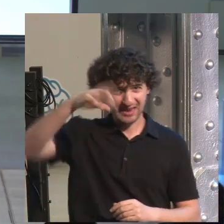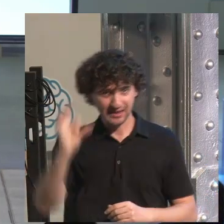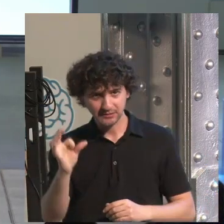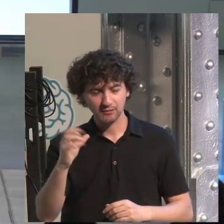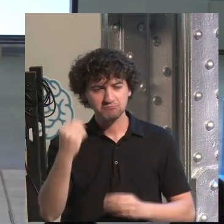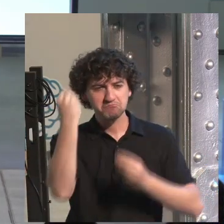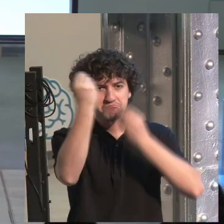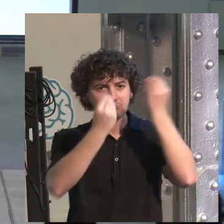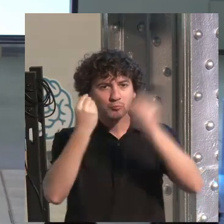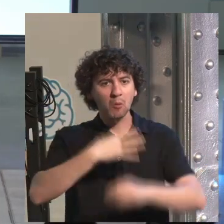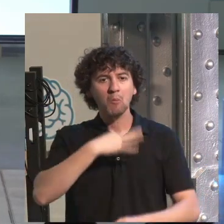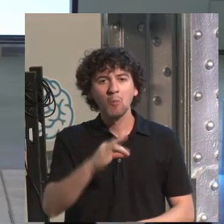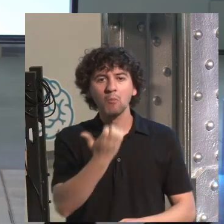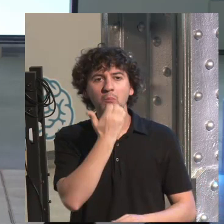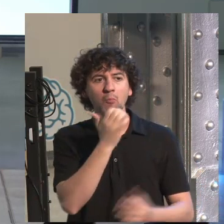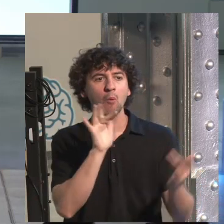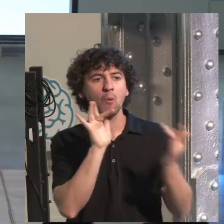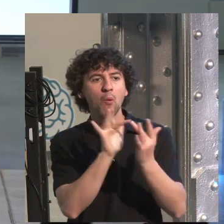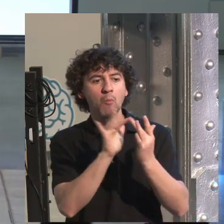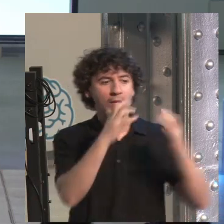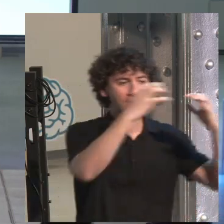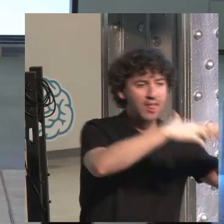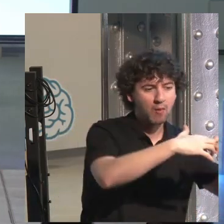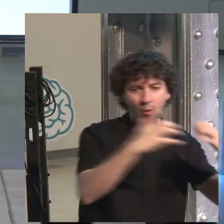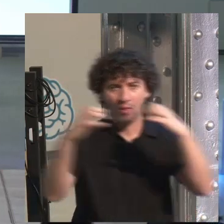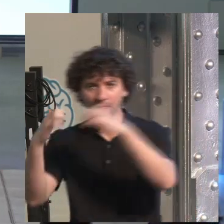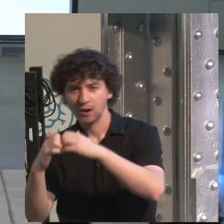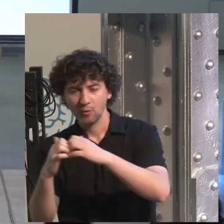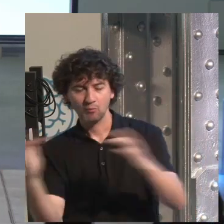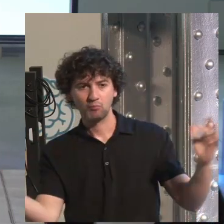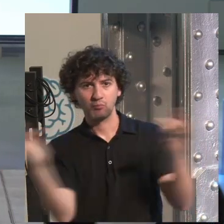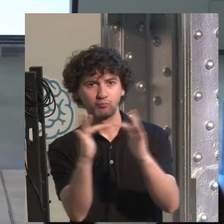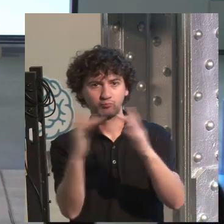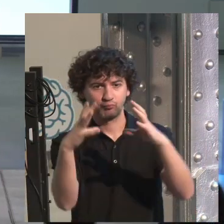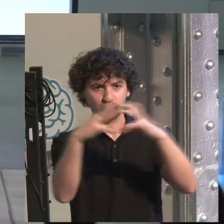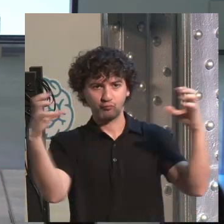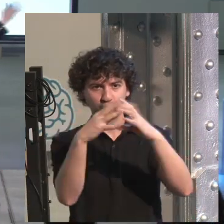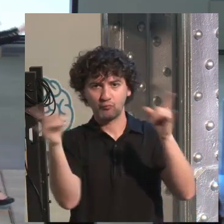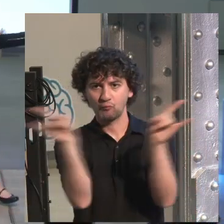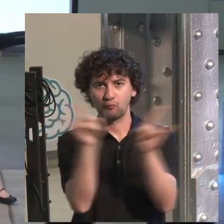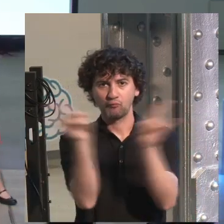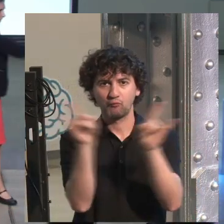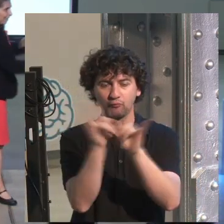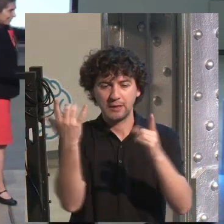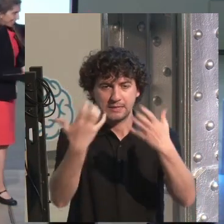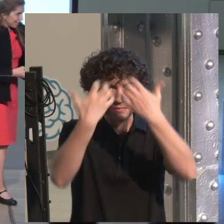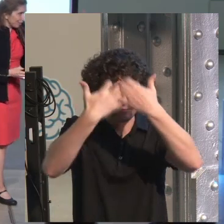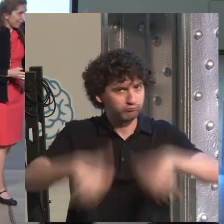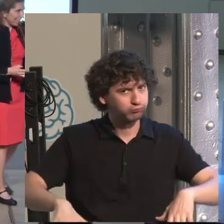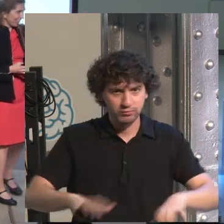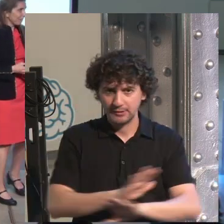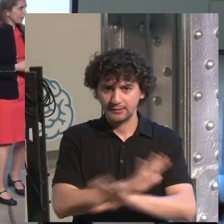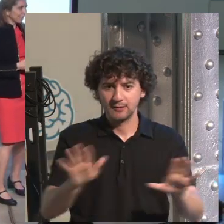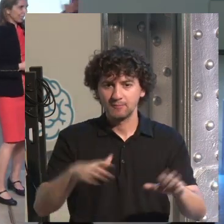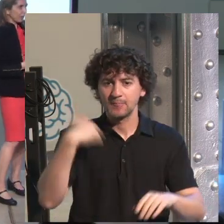podríamos pensar en tener una comunicación de cerebro a cerebro, donde yo estoy pensando algo, el sistema lo interpreta y a usted le